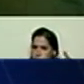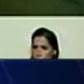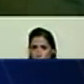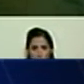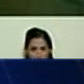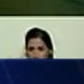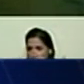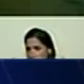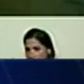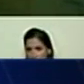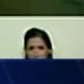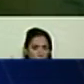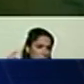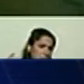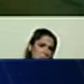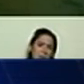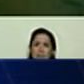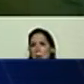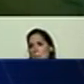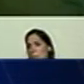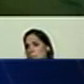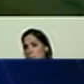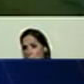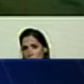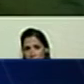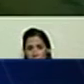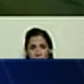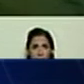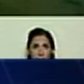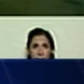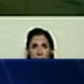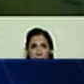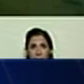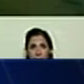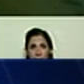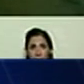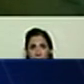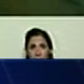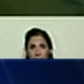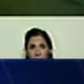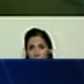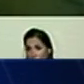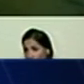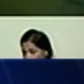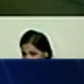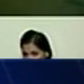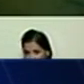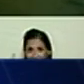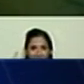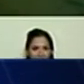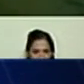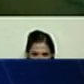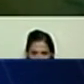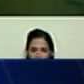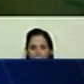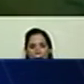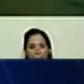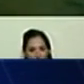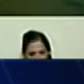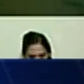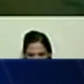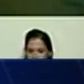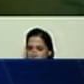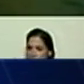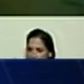tiene el gobierno que corresponda a sus gobernantes y eso corresponde a cada país, a cada